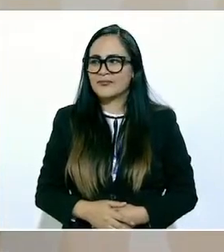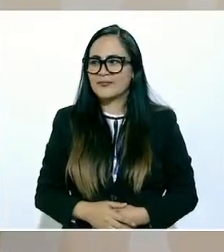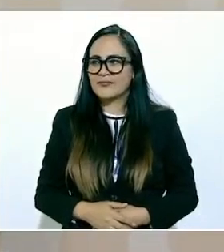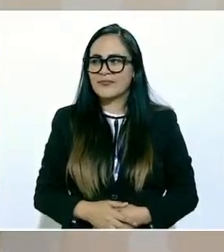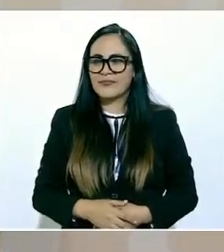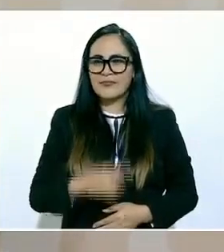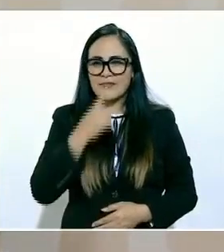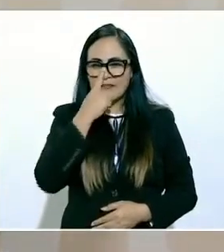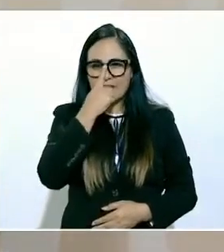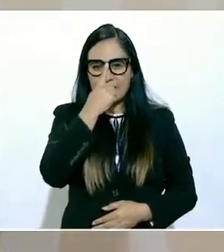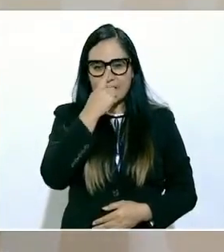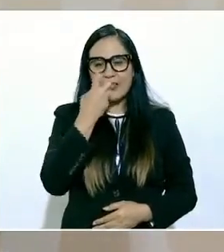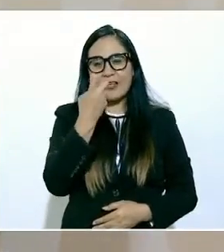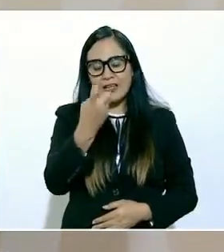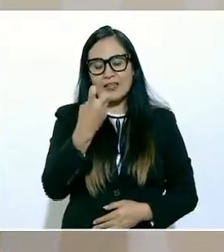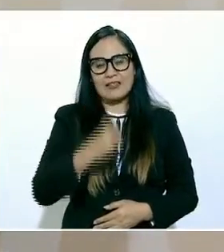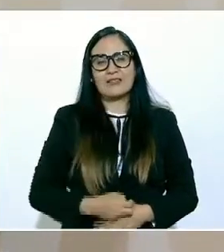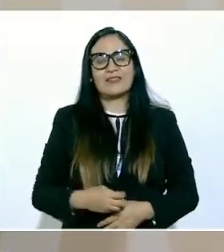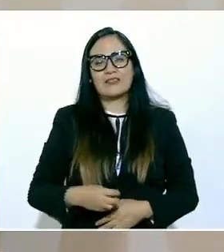el modelo económico